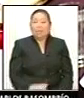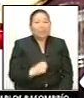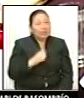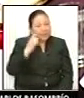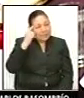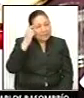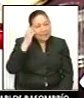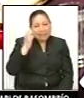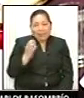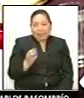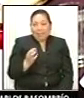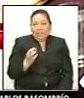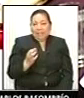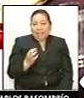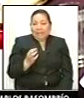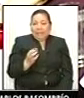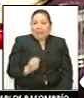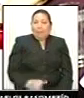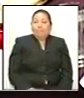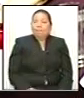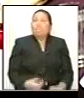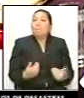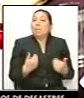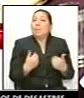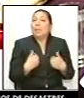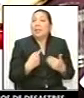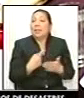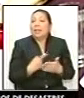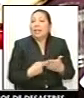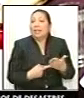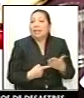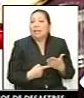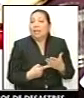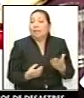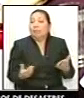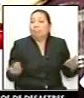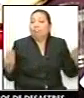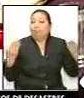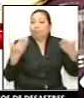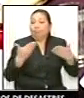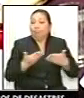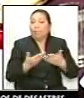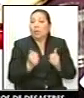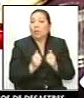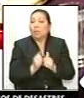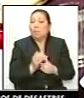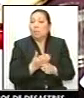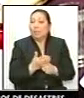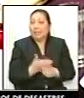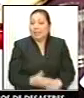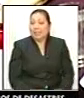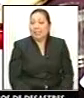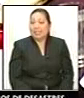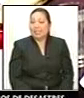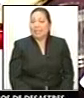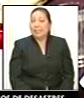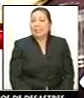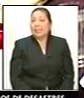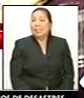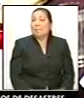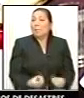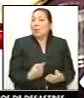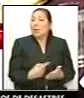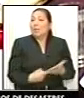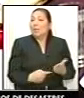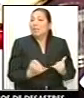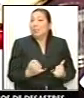creo que el pluralismo tenga que contraponerse con la proporcionalidad, porque